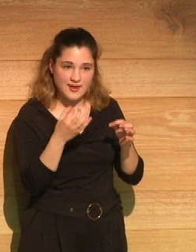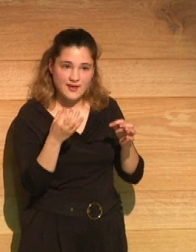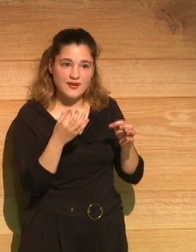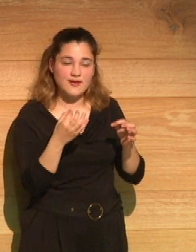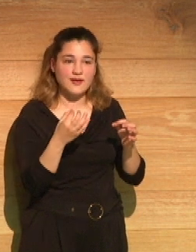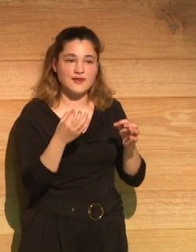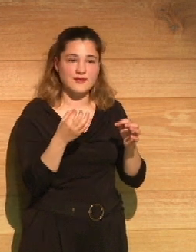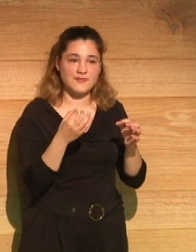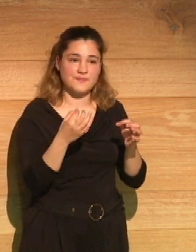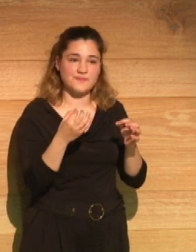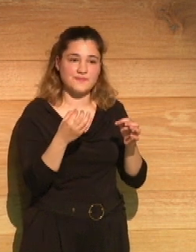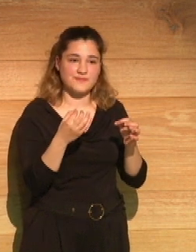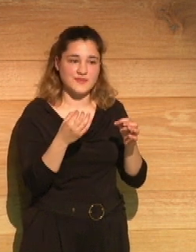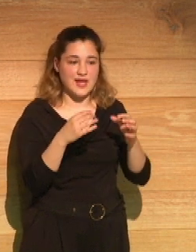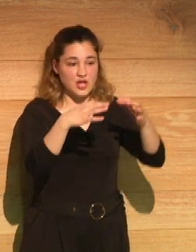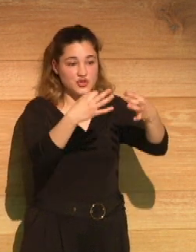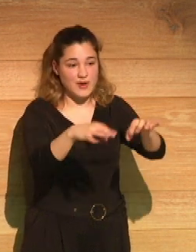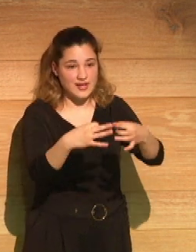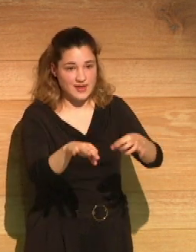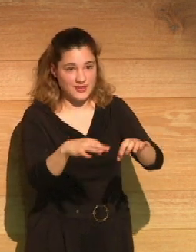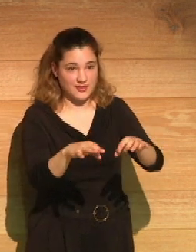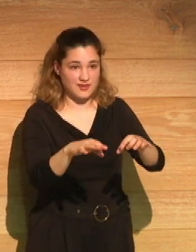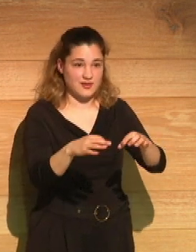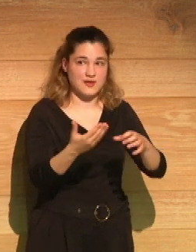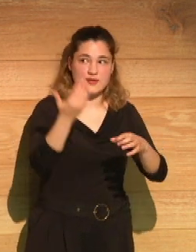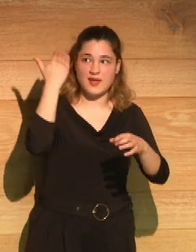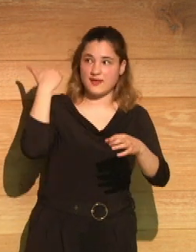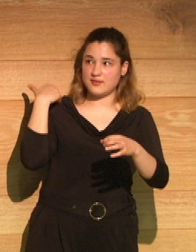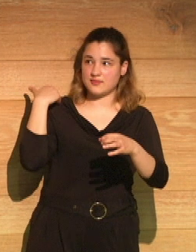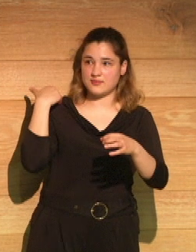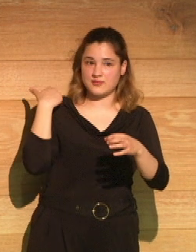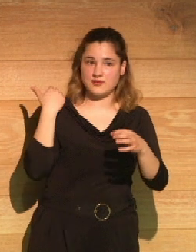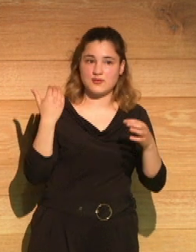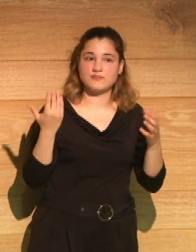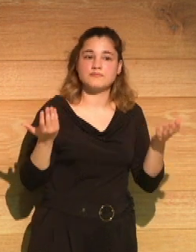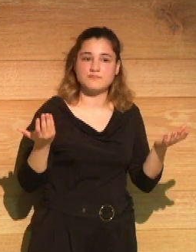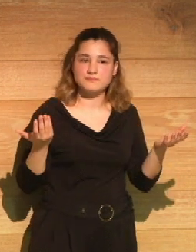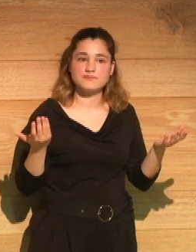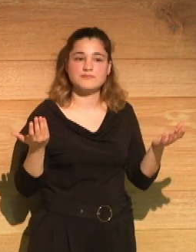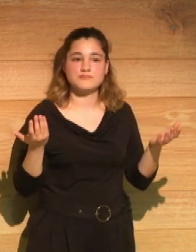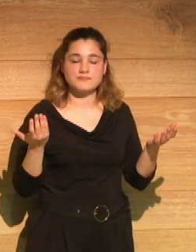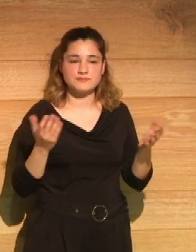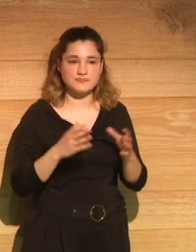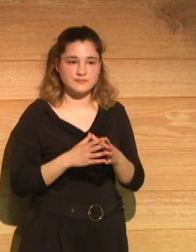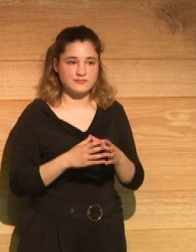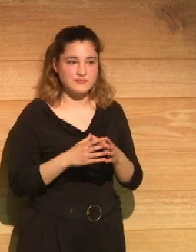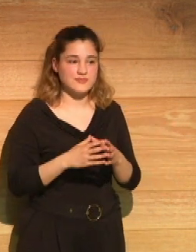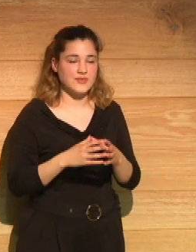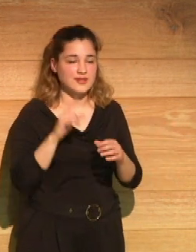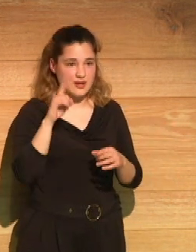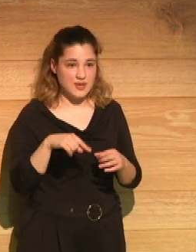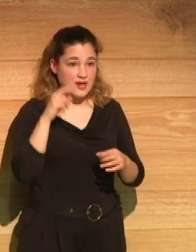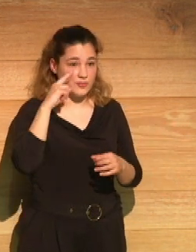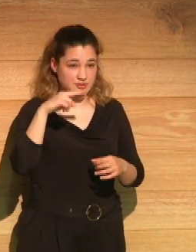regresar a la normalidad y regresar a las prácticas pasadas. También vemos exposiciones que van a ser